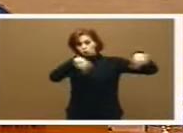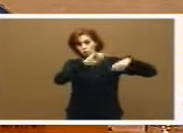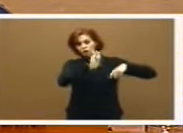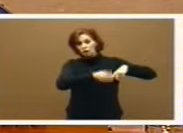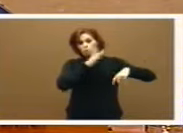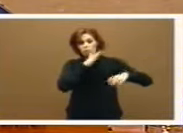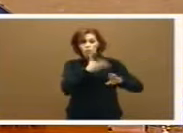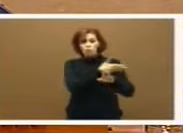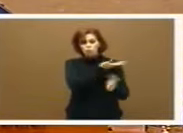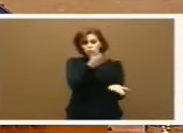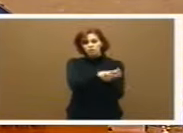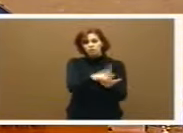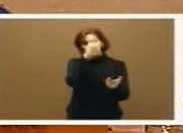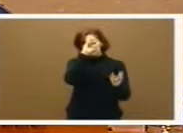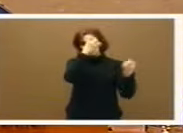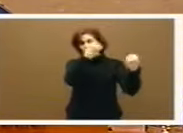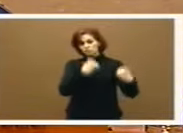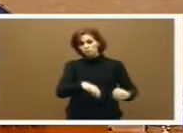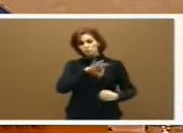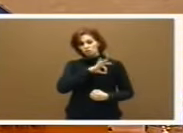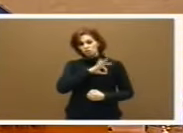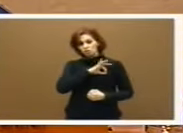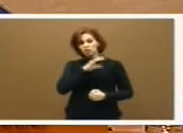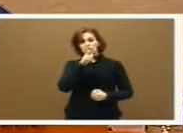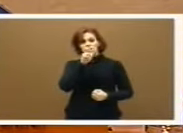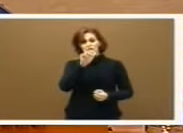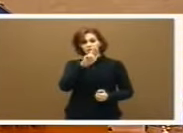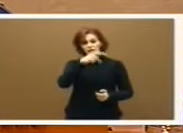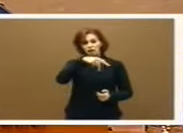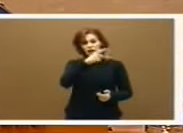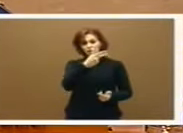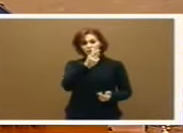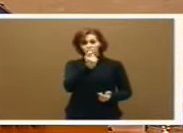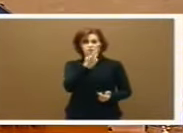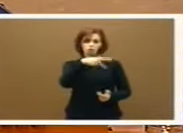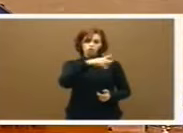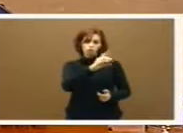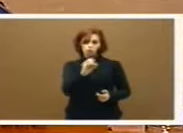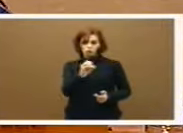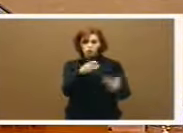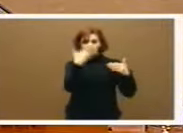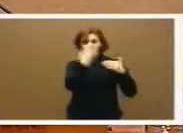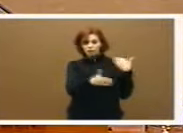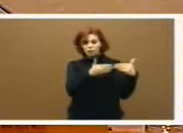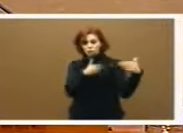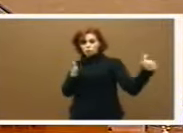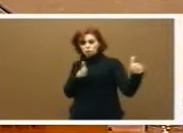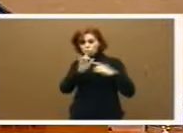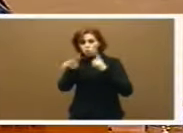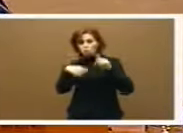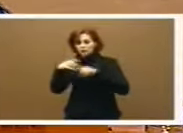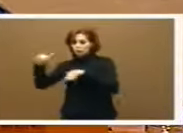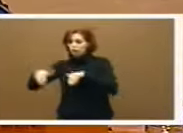fallecimiento del excelentísimo señor don Francisco José Hernando Santiago, se aperturaba el plazo para presentar